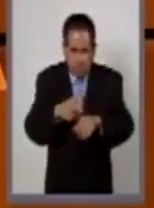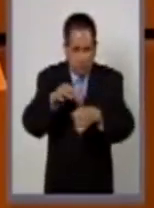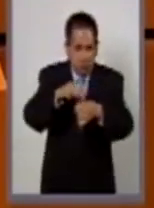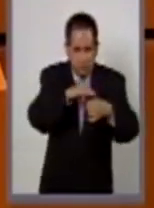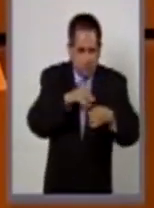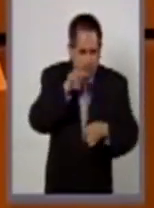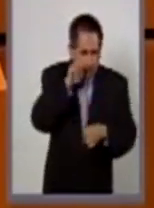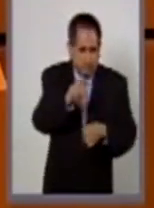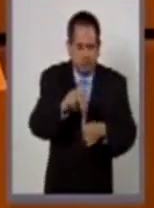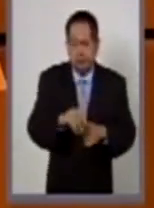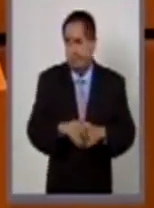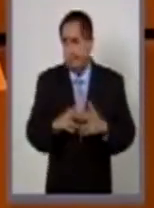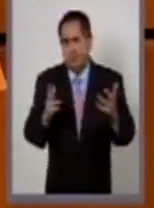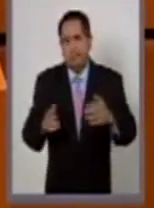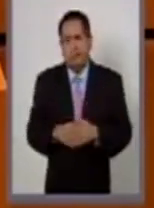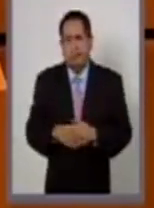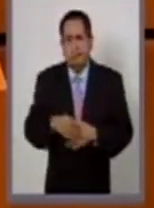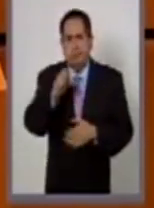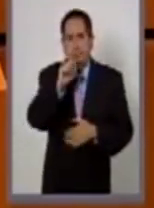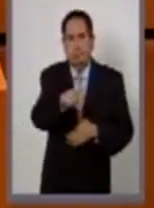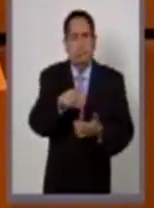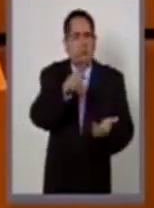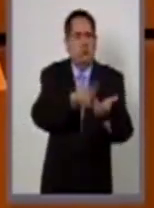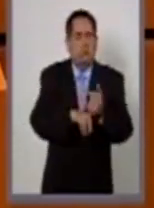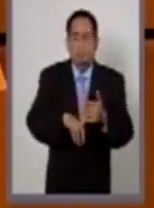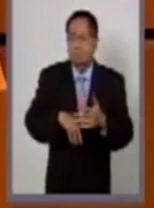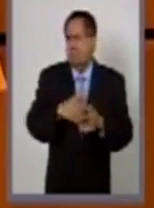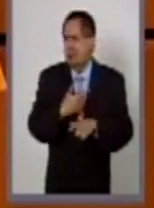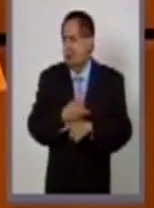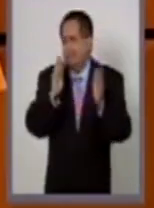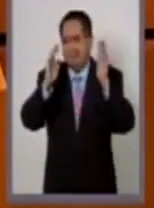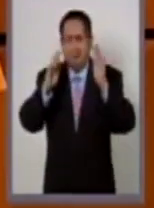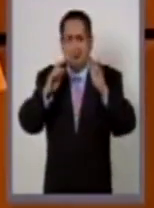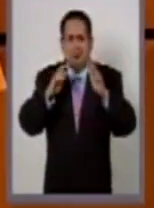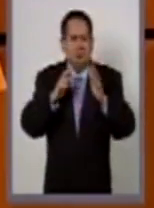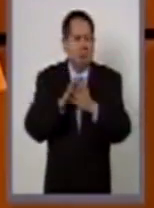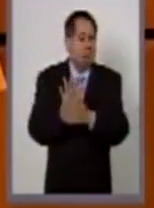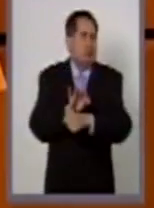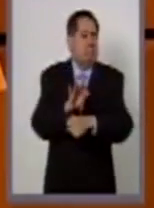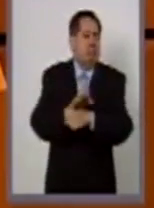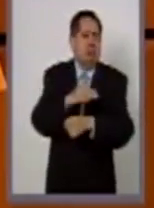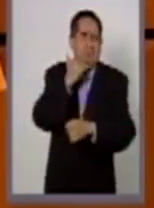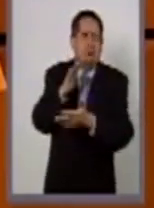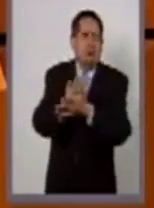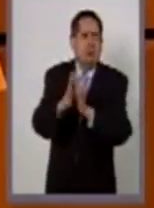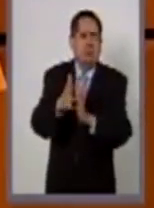elección, pues el organismo electoral estaba descaradamente a favor del fraude,